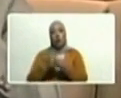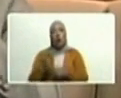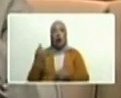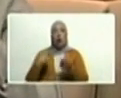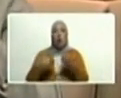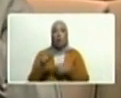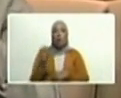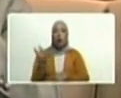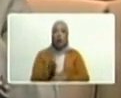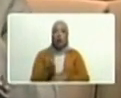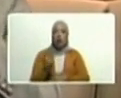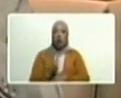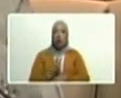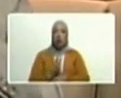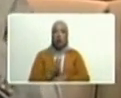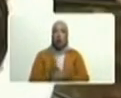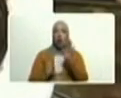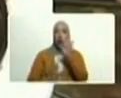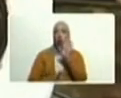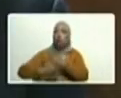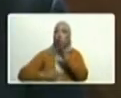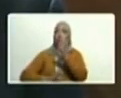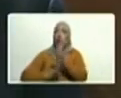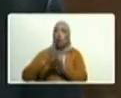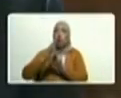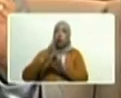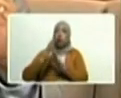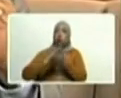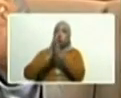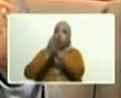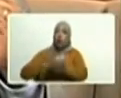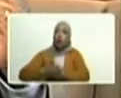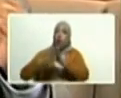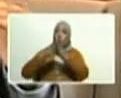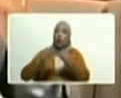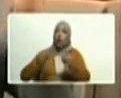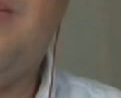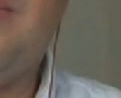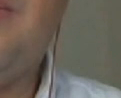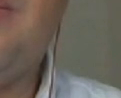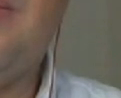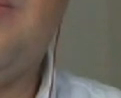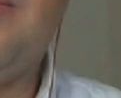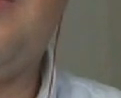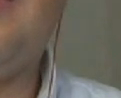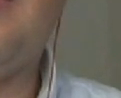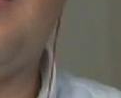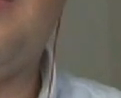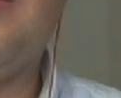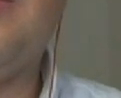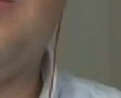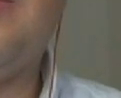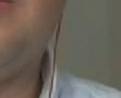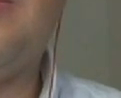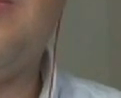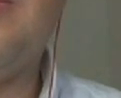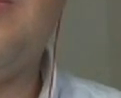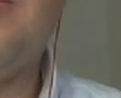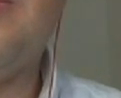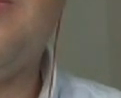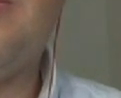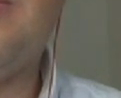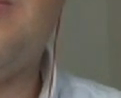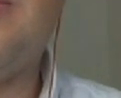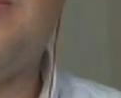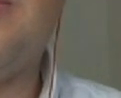7,7 millones sí. de ciudadanos. Venezuela ha perdido el 25% de su población. Ahora, Ronald, todavía no se sabe si dentro de esas elecciones